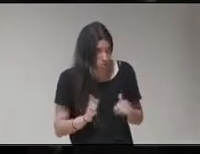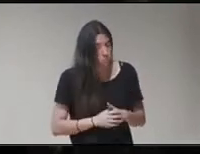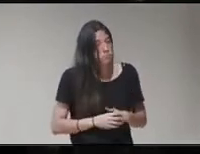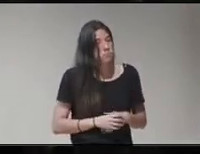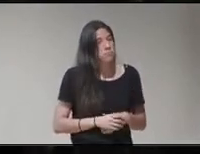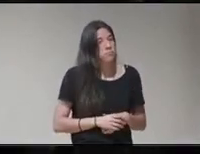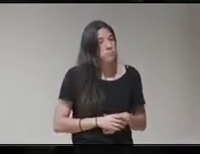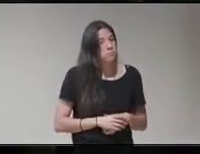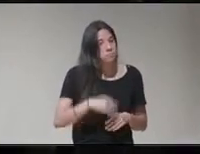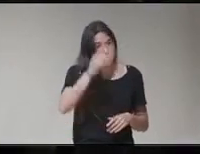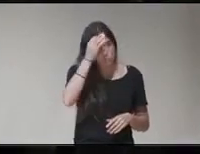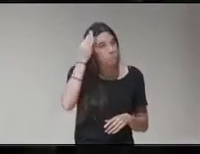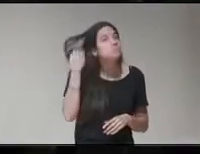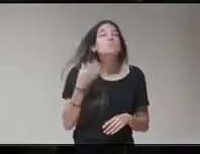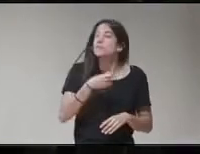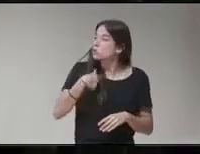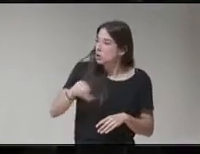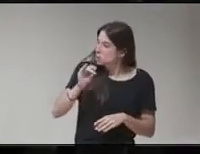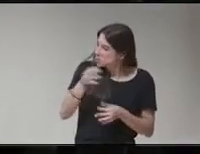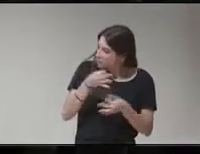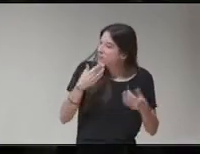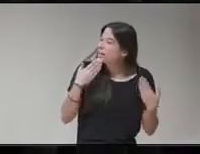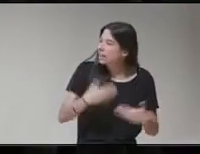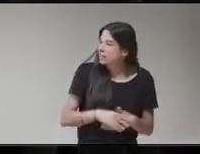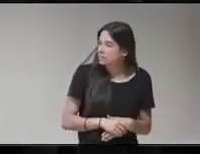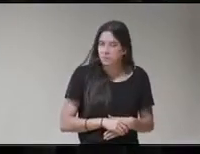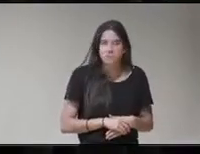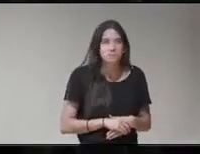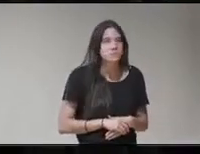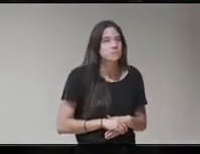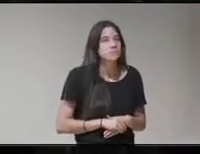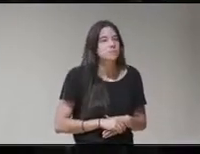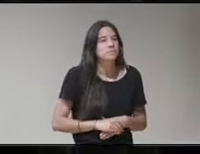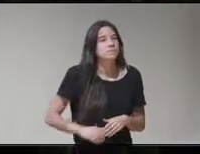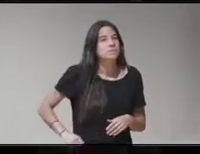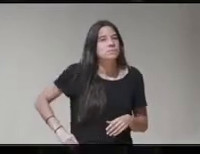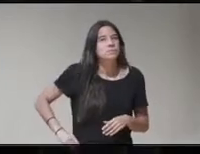Perfecto, entendido perfectamente. Muchas gracias.